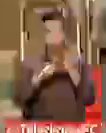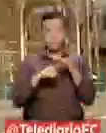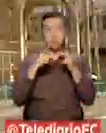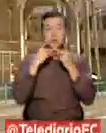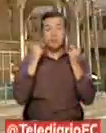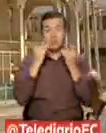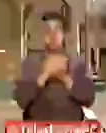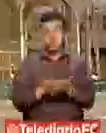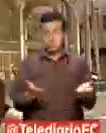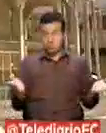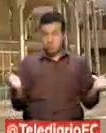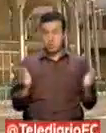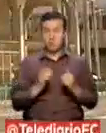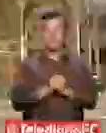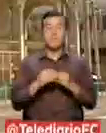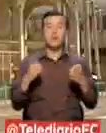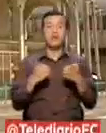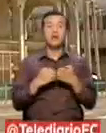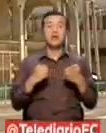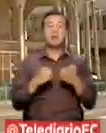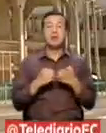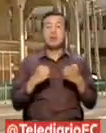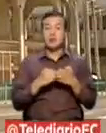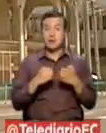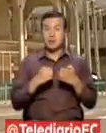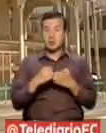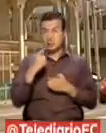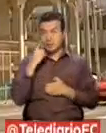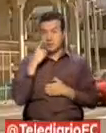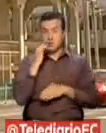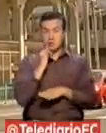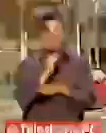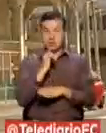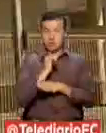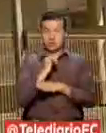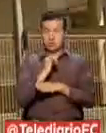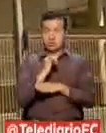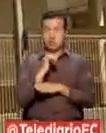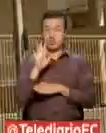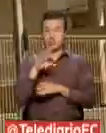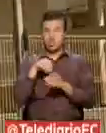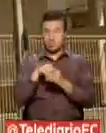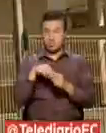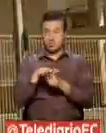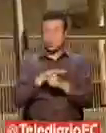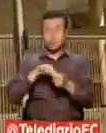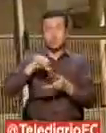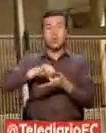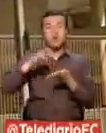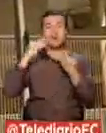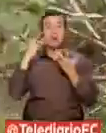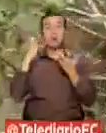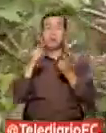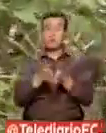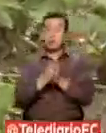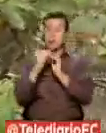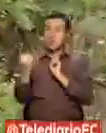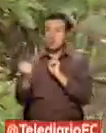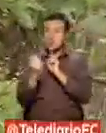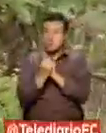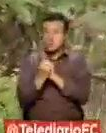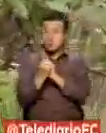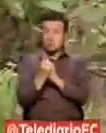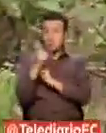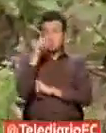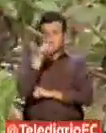públicos. Un equipo de Telediario trató de obtener la versión de la iglesia cuadrangular, cuya sede está en la ciudad de Guayaquil y a la